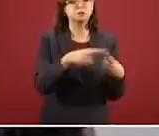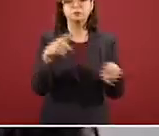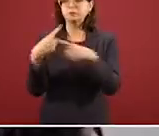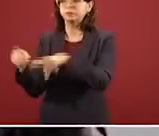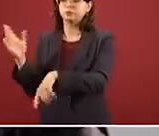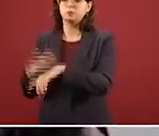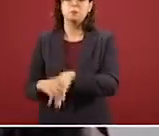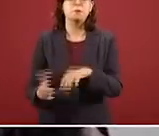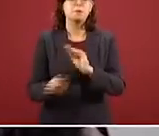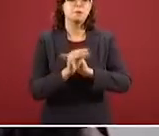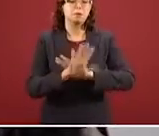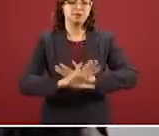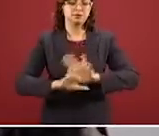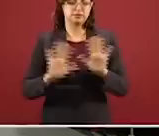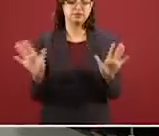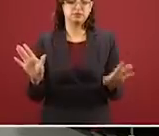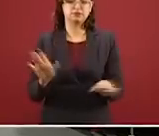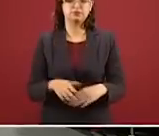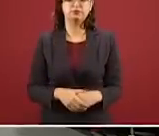Queremos